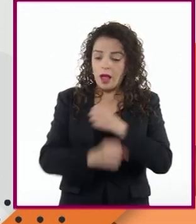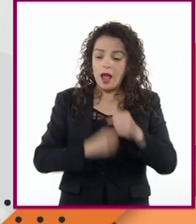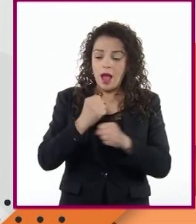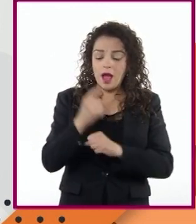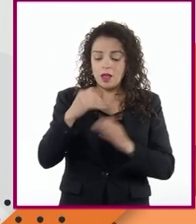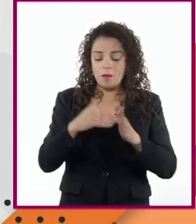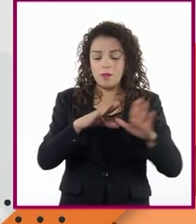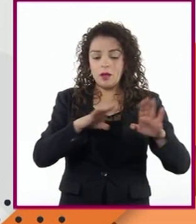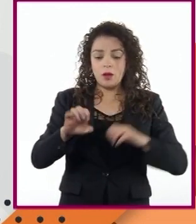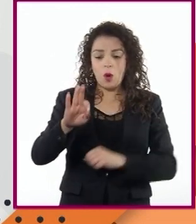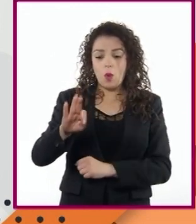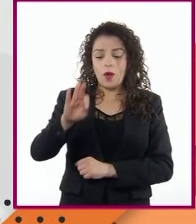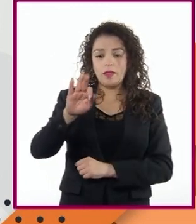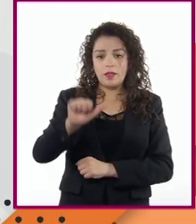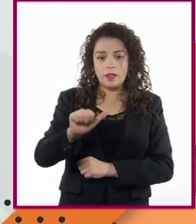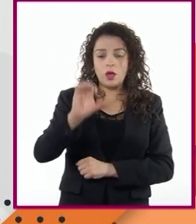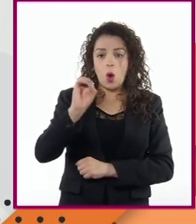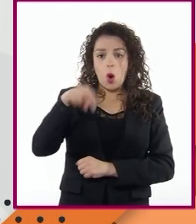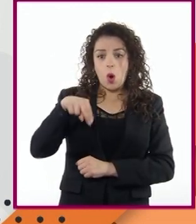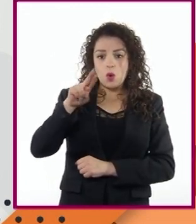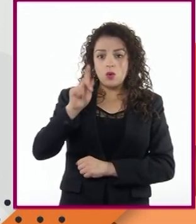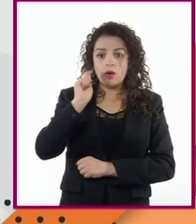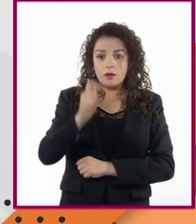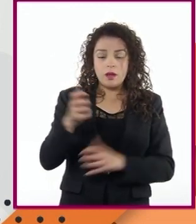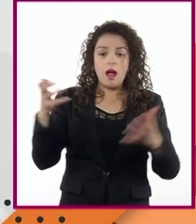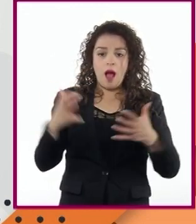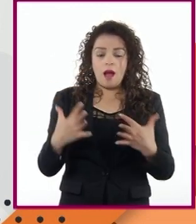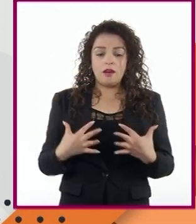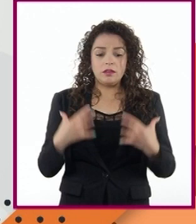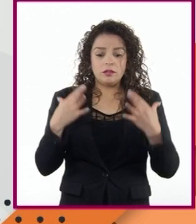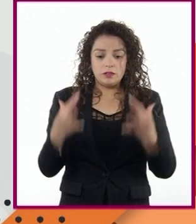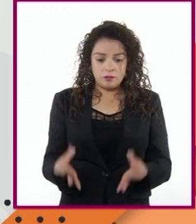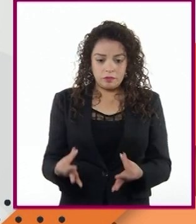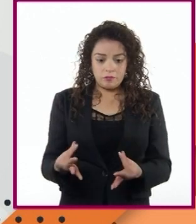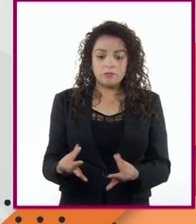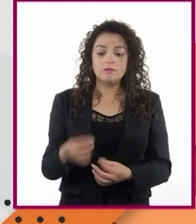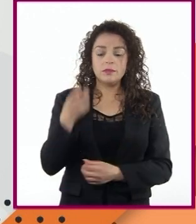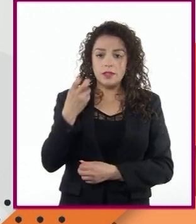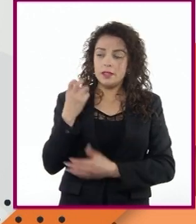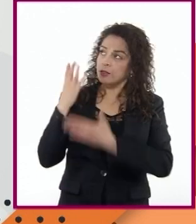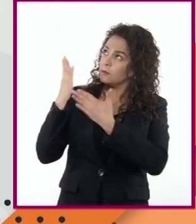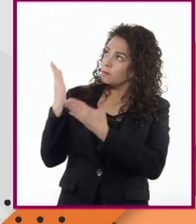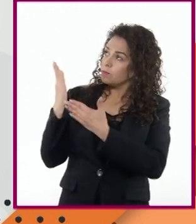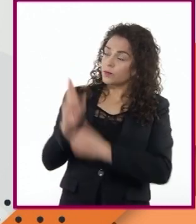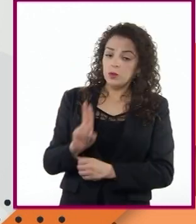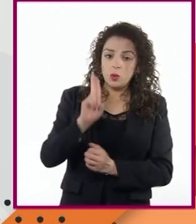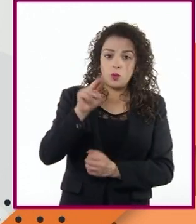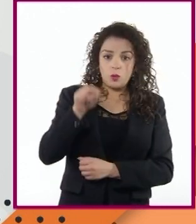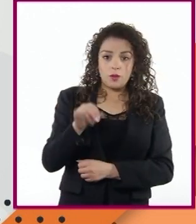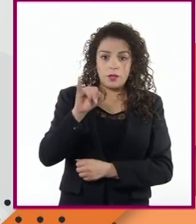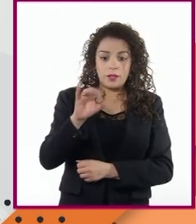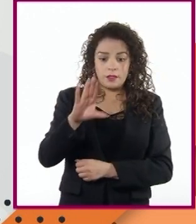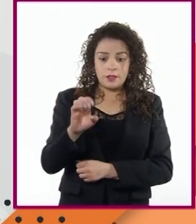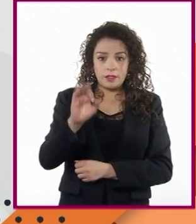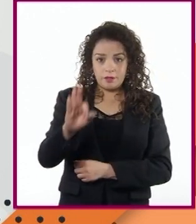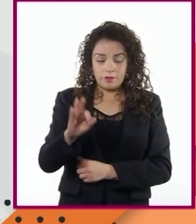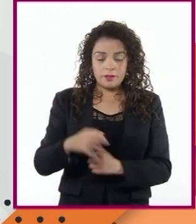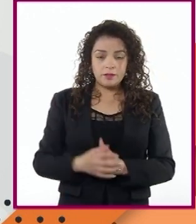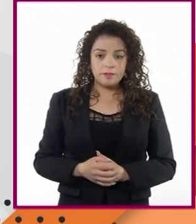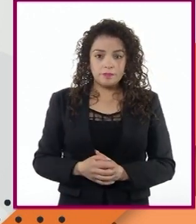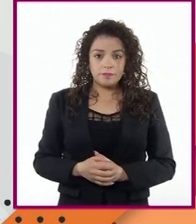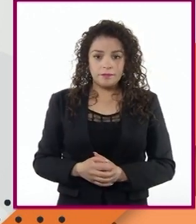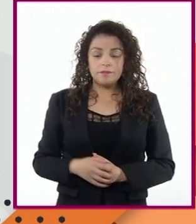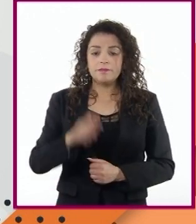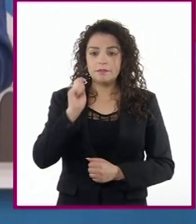1946, la ONU decidió la creación del Fondo Internacional de Emergencia de las Naciones Unidas para la Infancia, UNICEF por